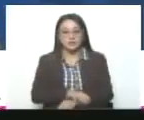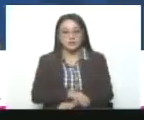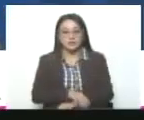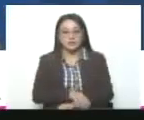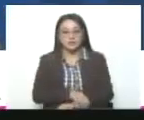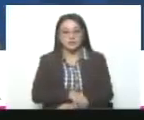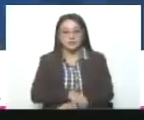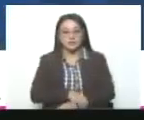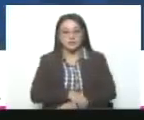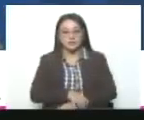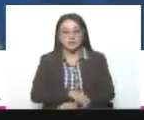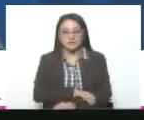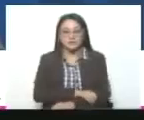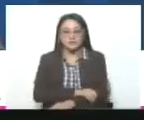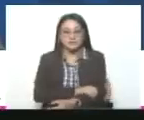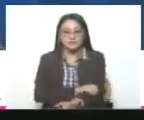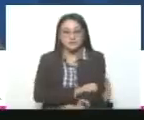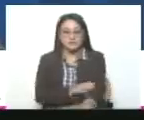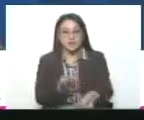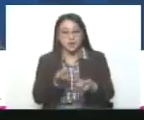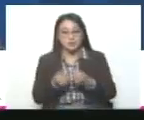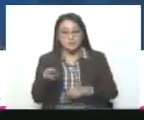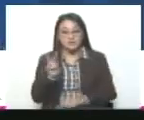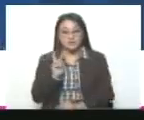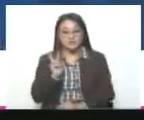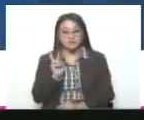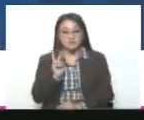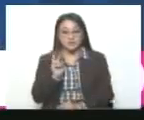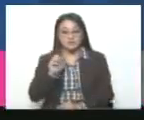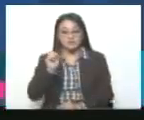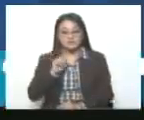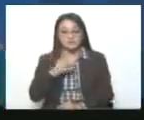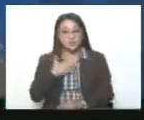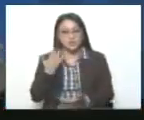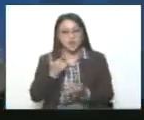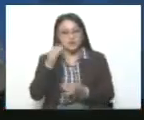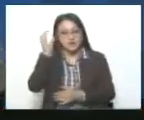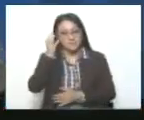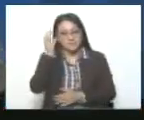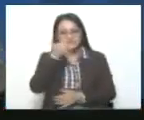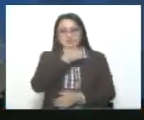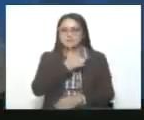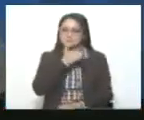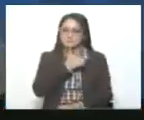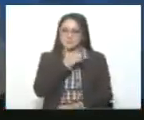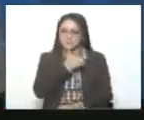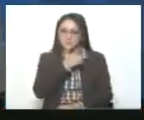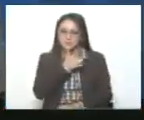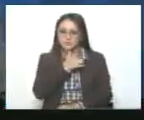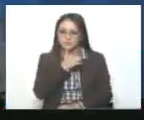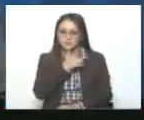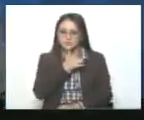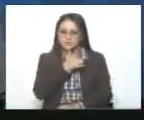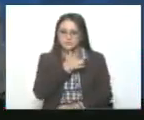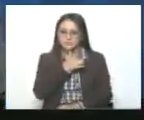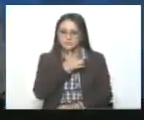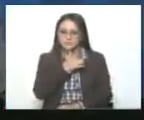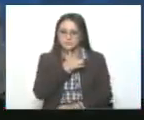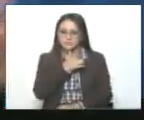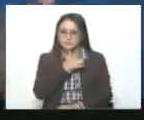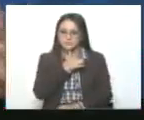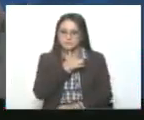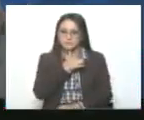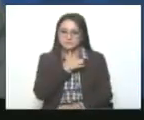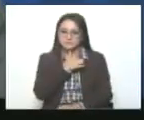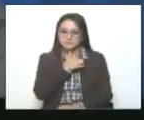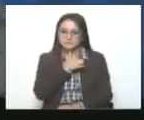demostrado que la sociedad y la economía venezolana puede tener capacidad de resistencia y generar, como